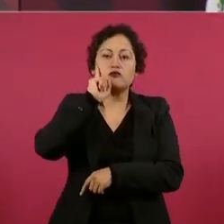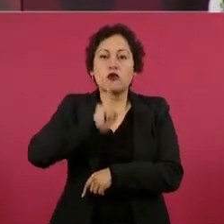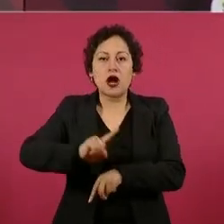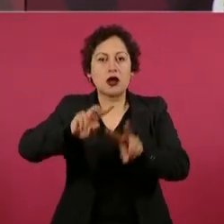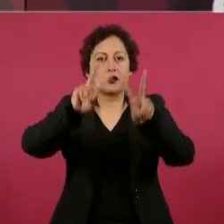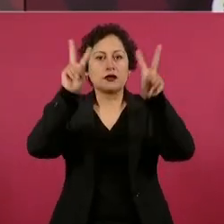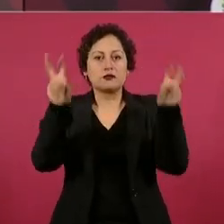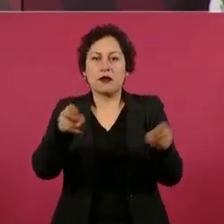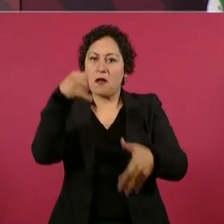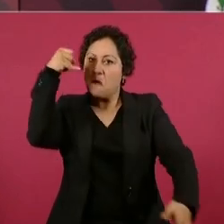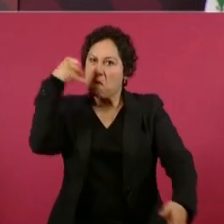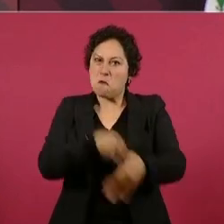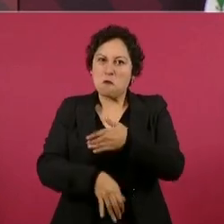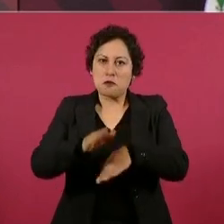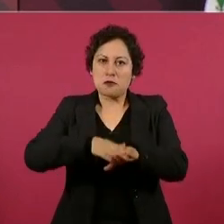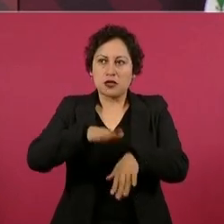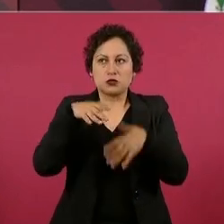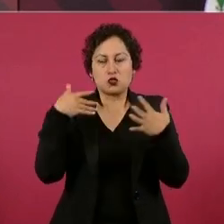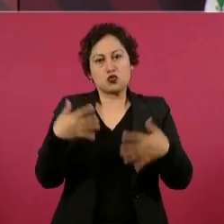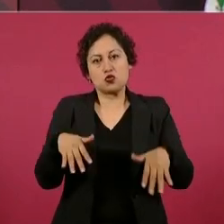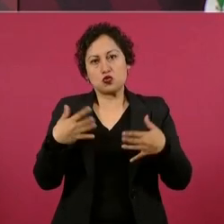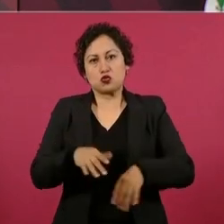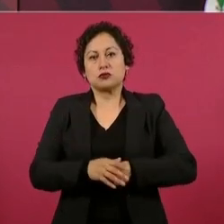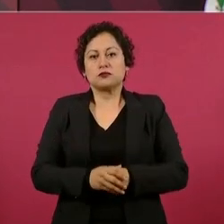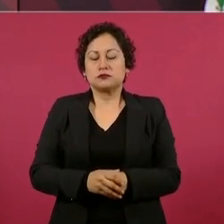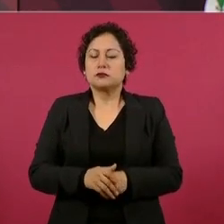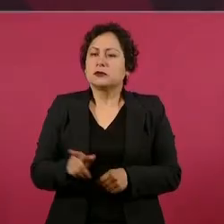y otros planes